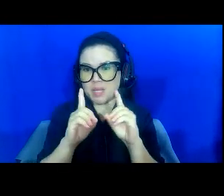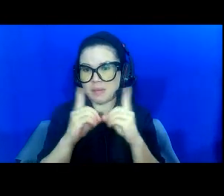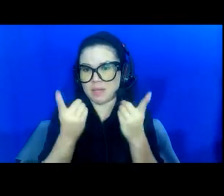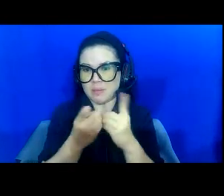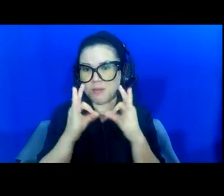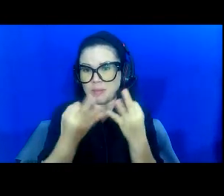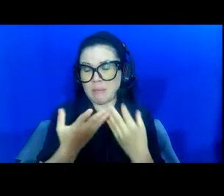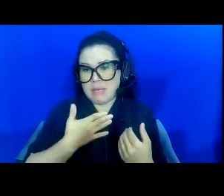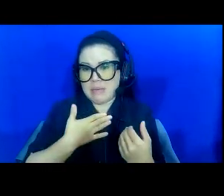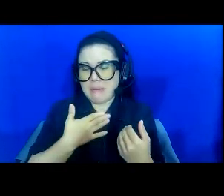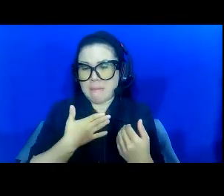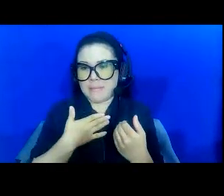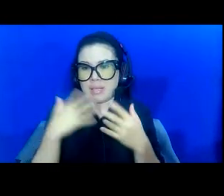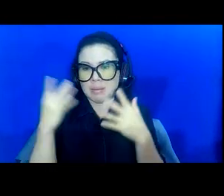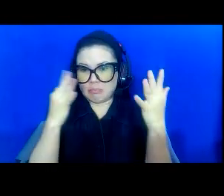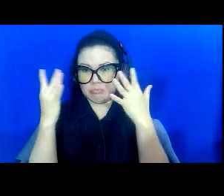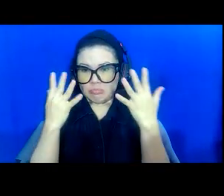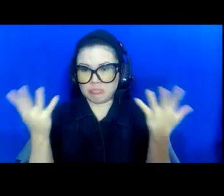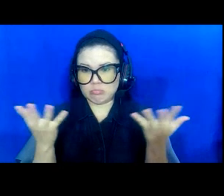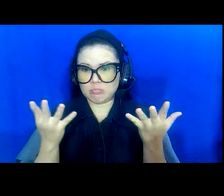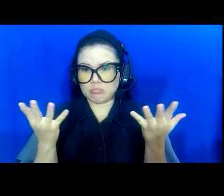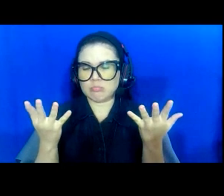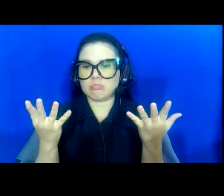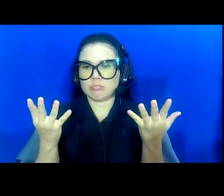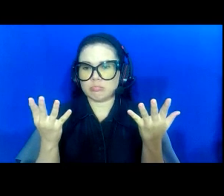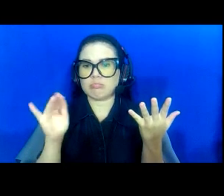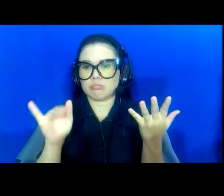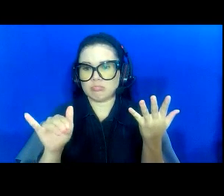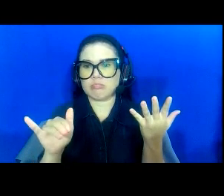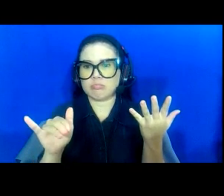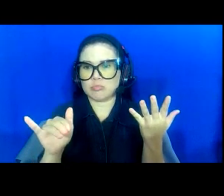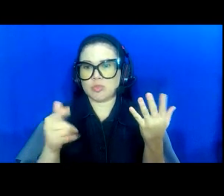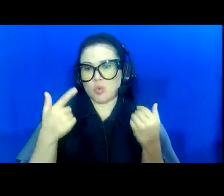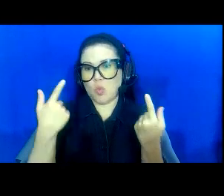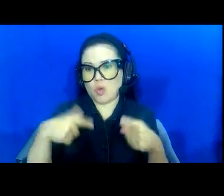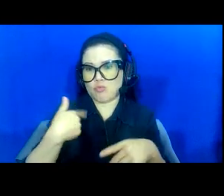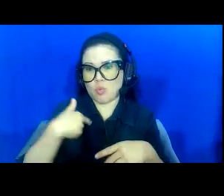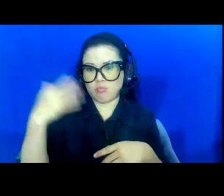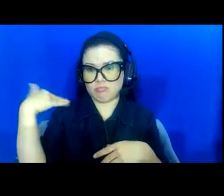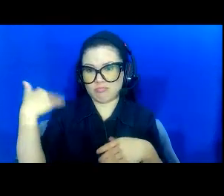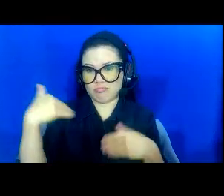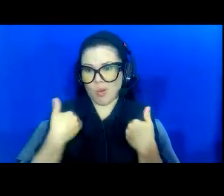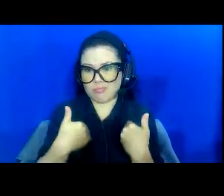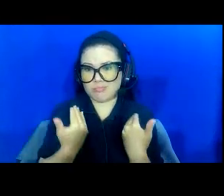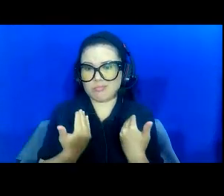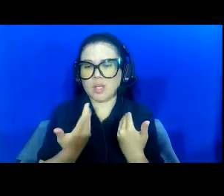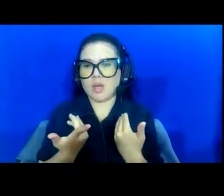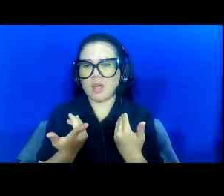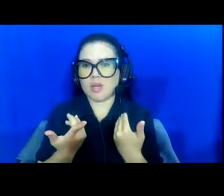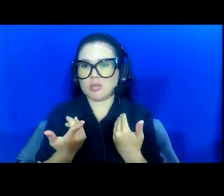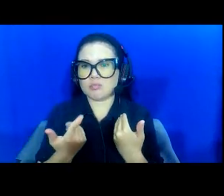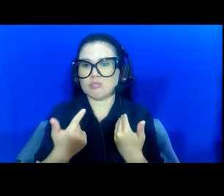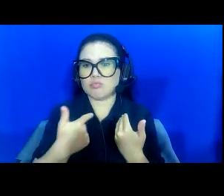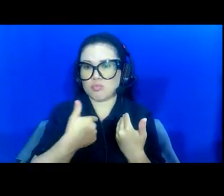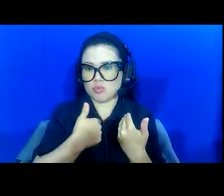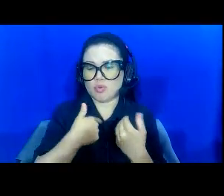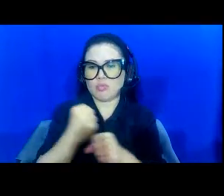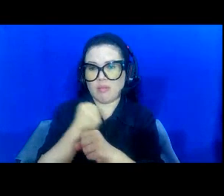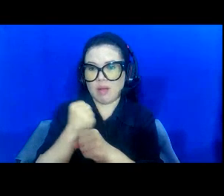bien grande es eso. Yo, cuando era una chamaquita, hice mi práctica y trabajé en el